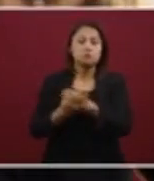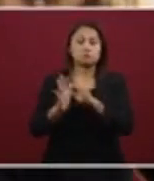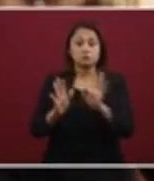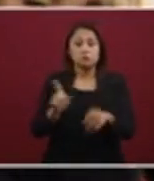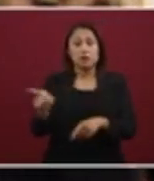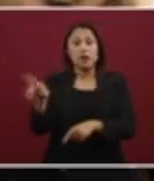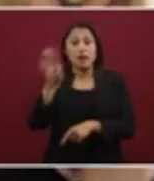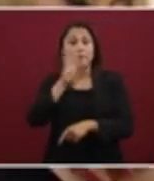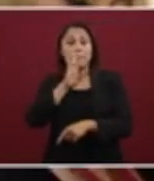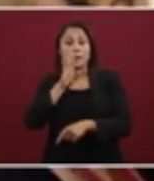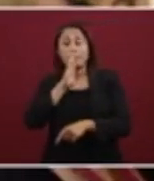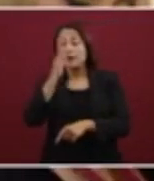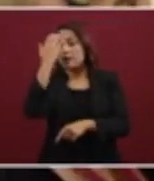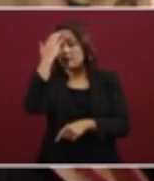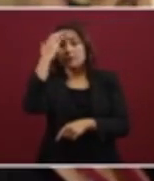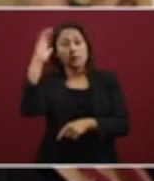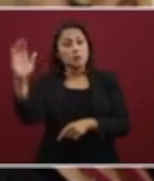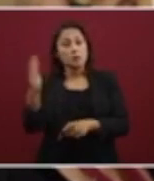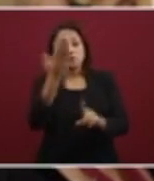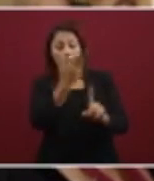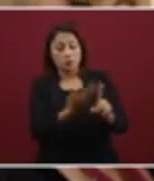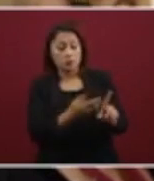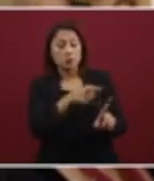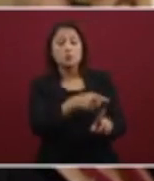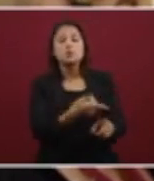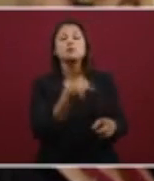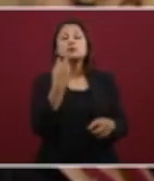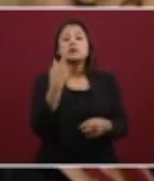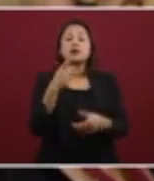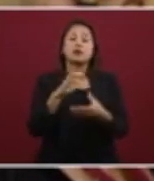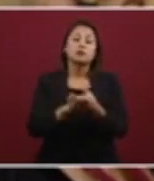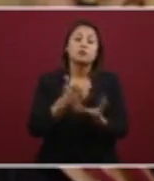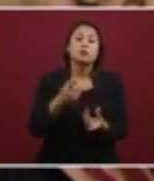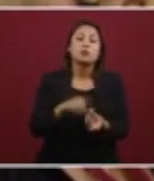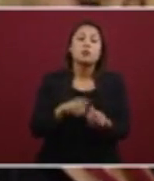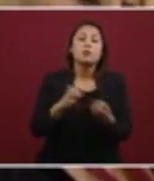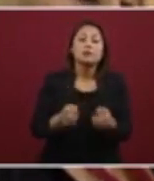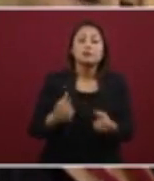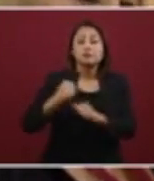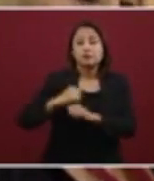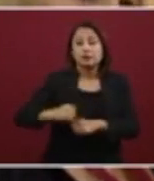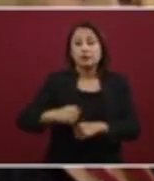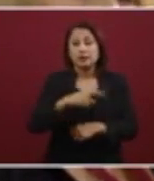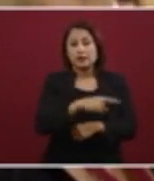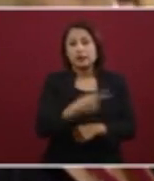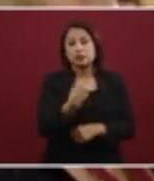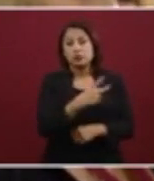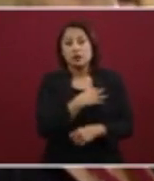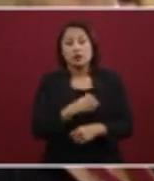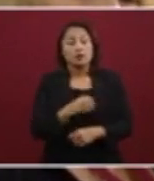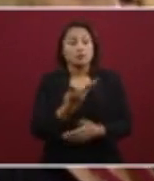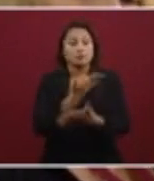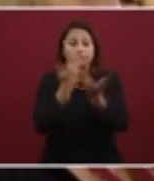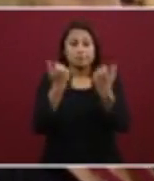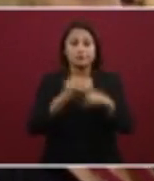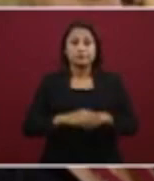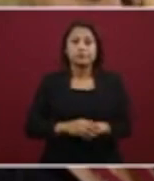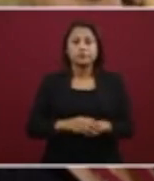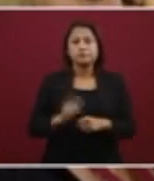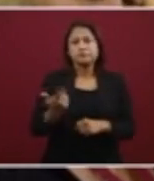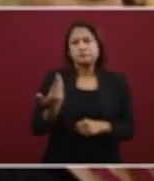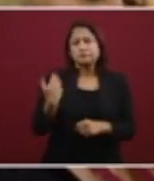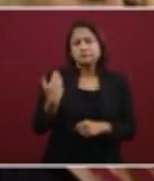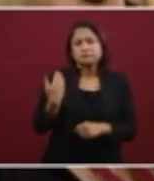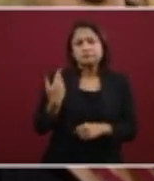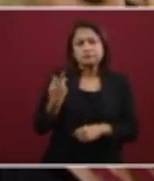del funcionario y tampoco de su hija, y hasta hace unos días no sabía que desempeñaba el puesto de jurídico, un